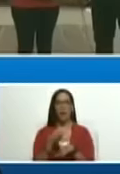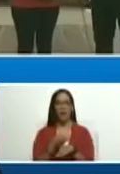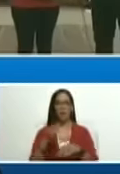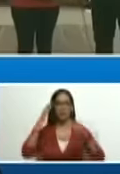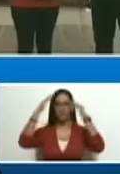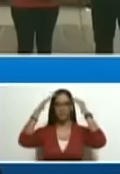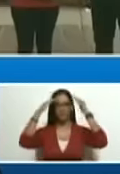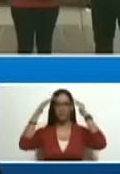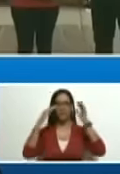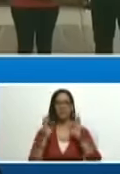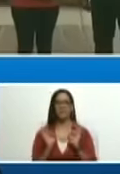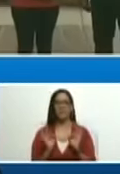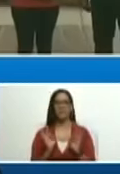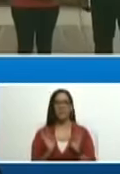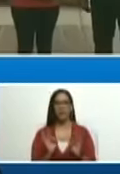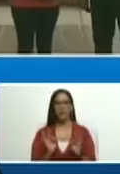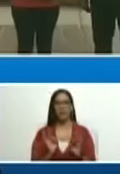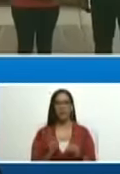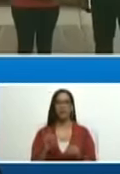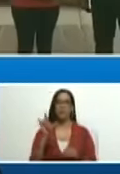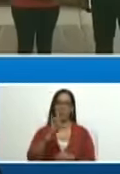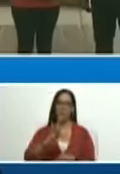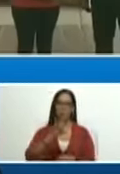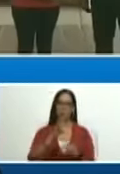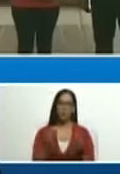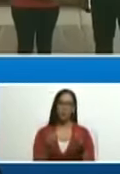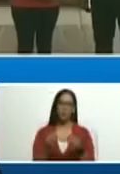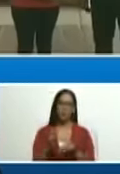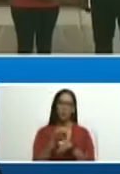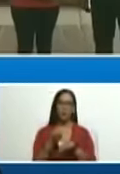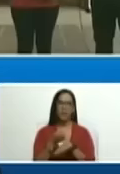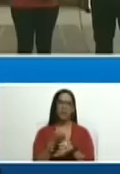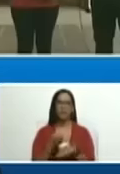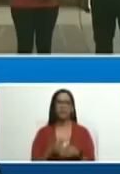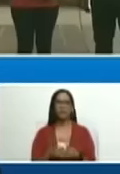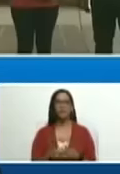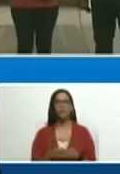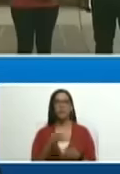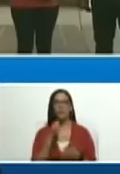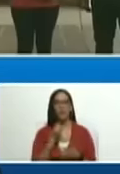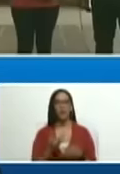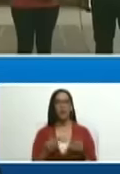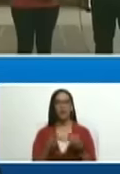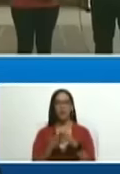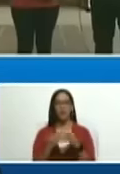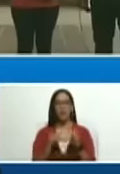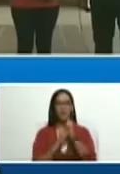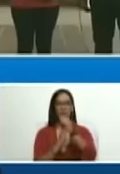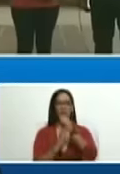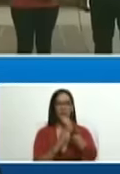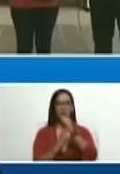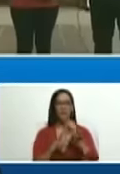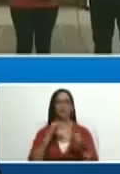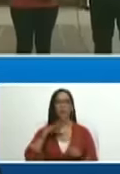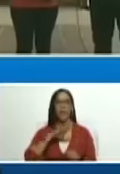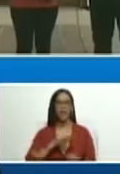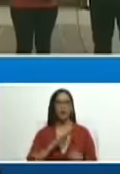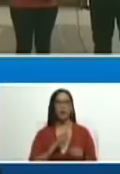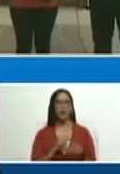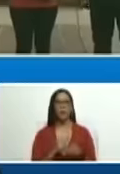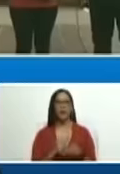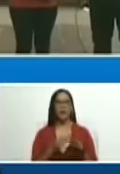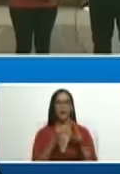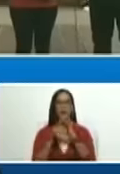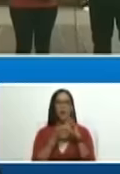mi saludo especial. Lo quiero mucho, el gobernador. Y bueno, a todo el liderazgo. Estamos ahorita en la